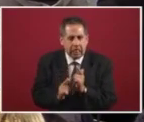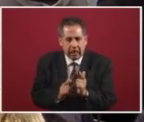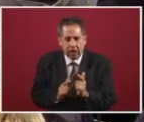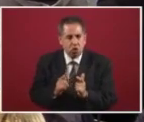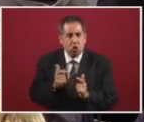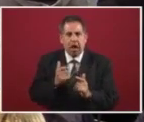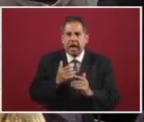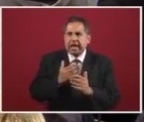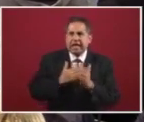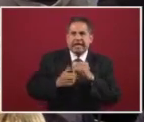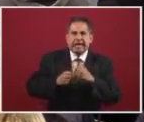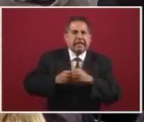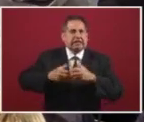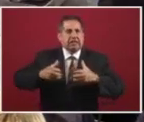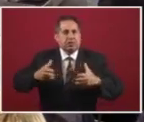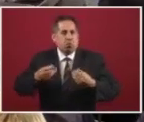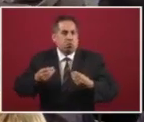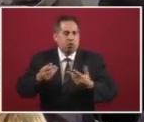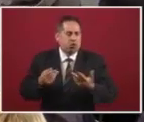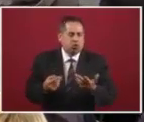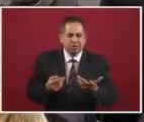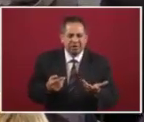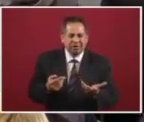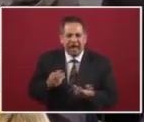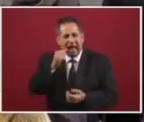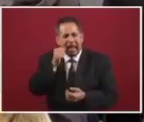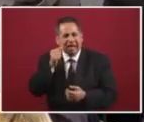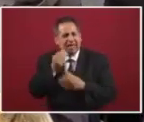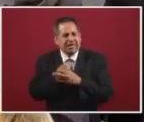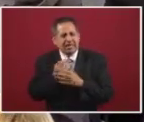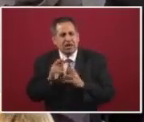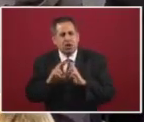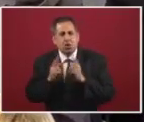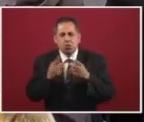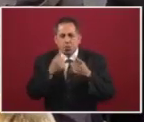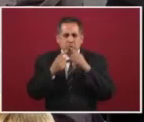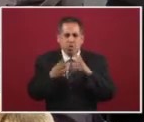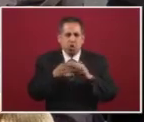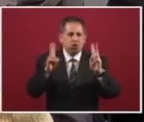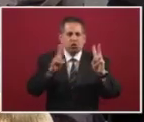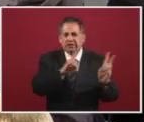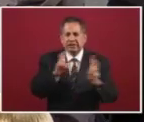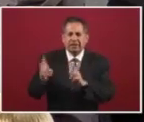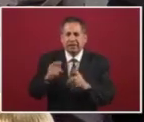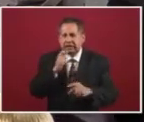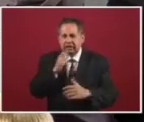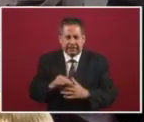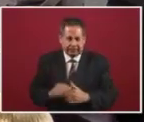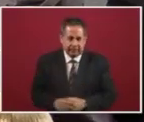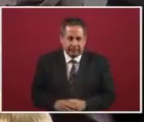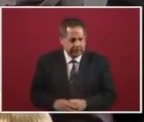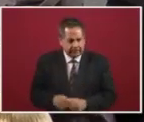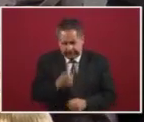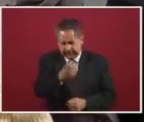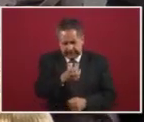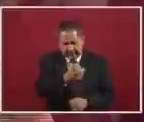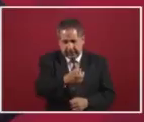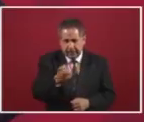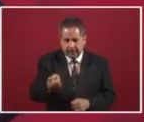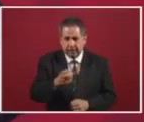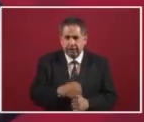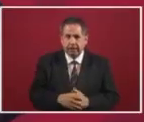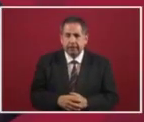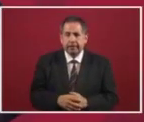está creciendo lo que se requiere. ¿Qué se comentó en esta reunión acerca de estos dos temas, señor presidente? Hablamos de eso. Es que